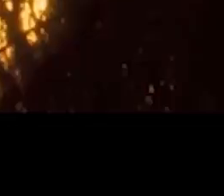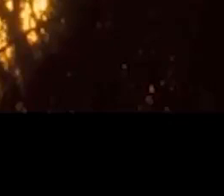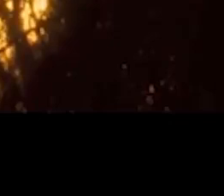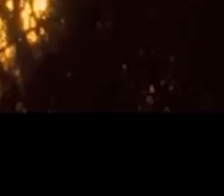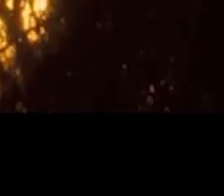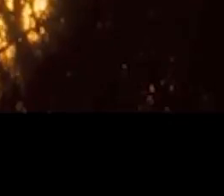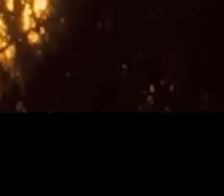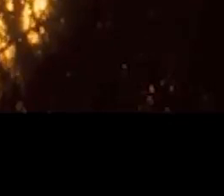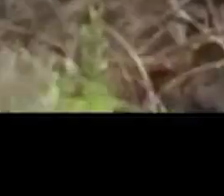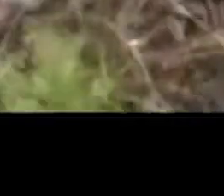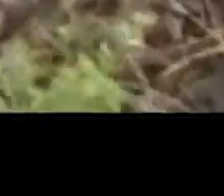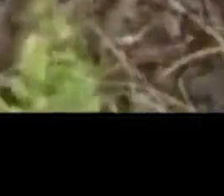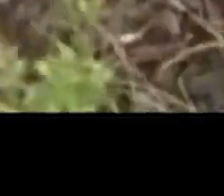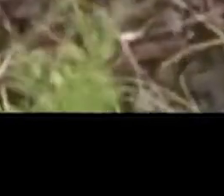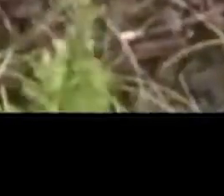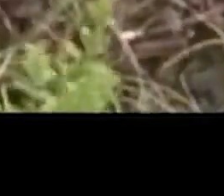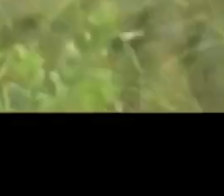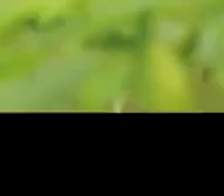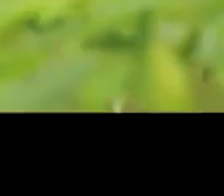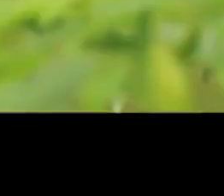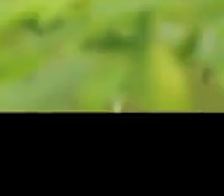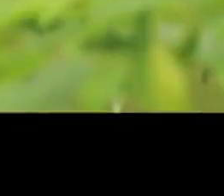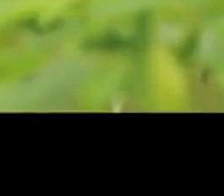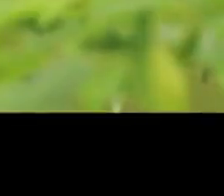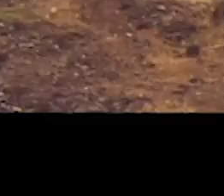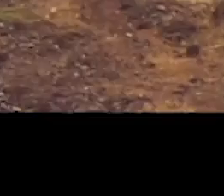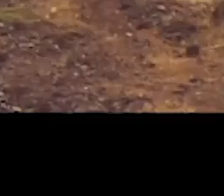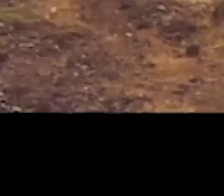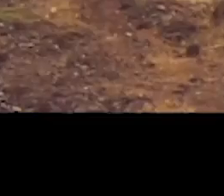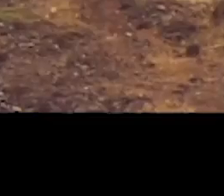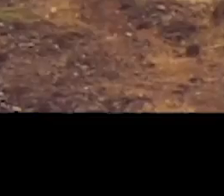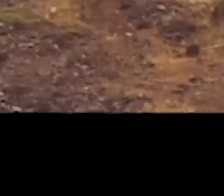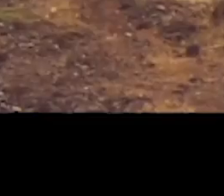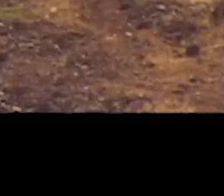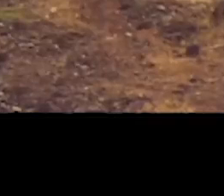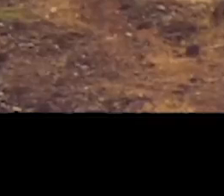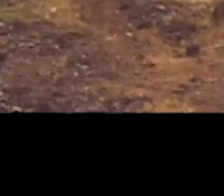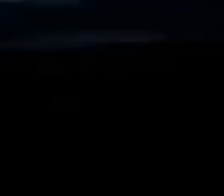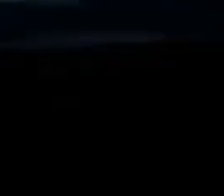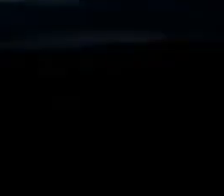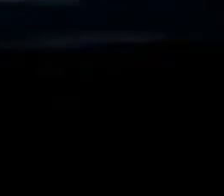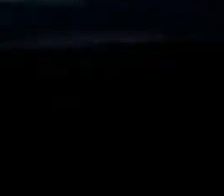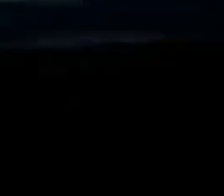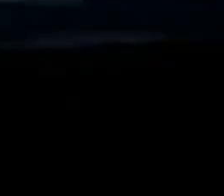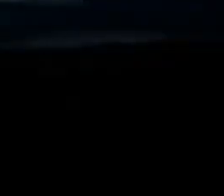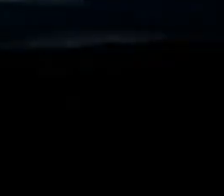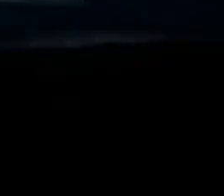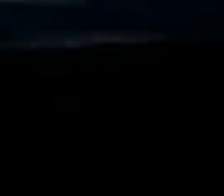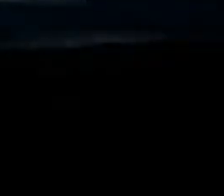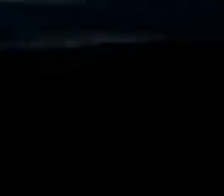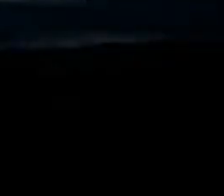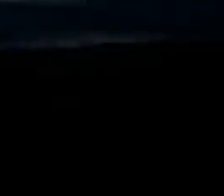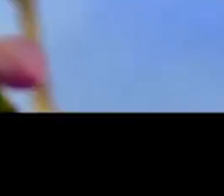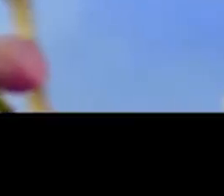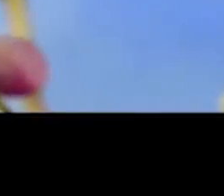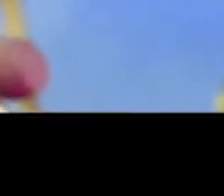del viento, de las hachas, de pájaros y toros salvajes, yo os saludo, pues